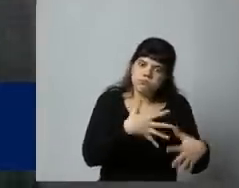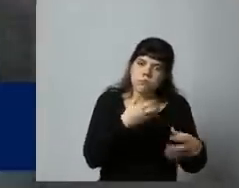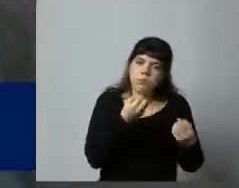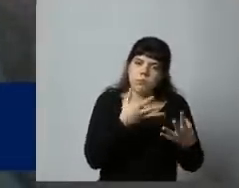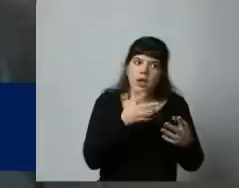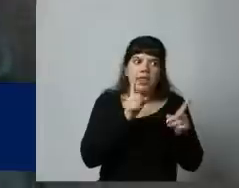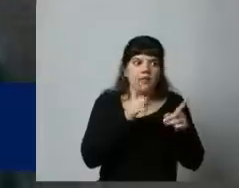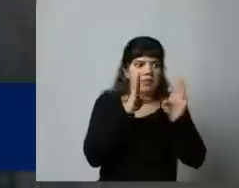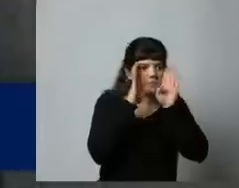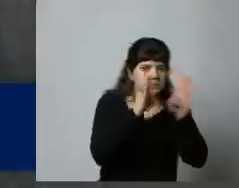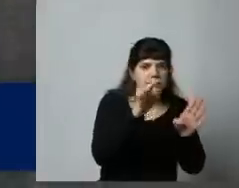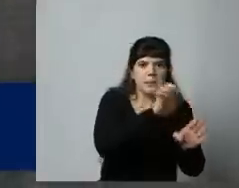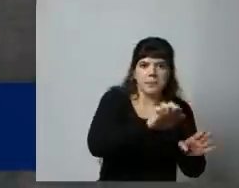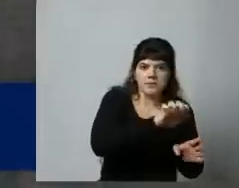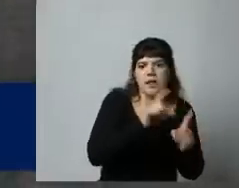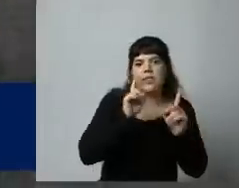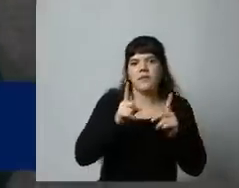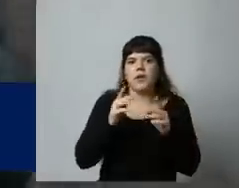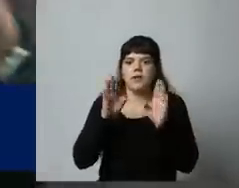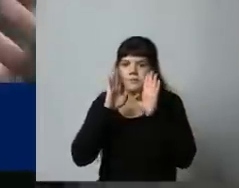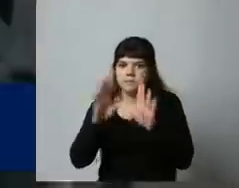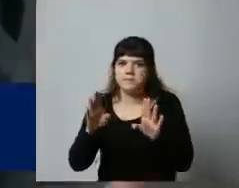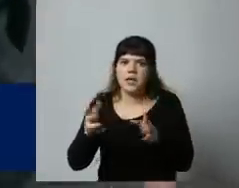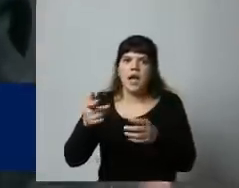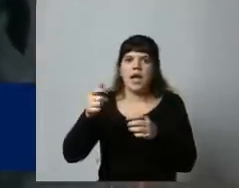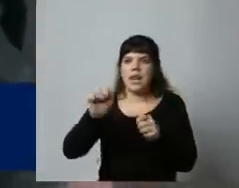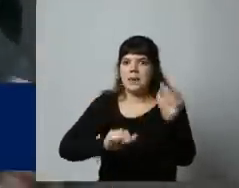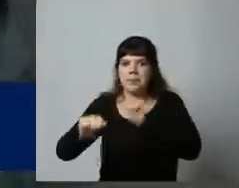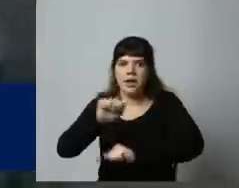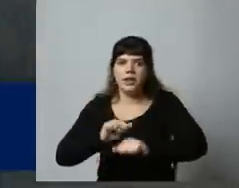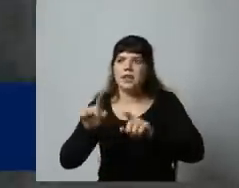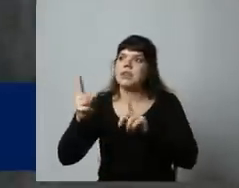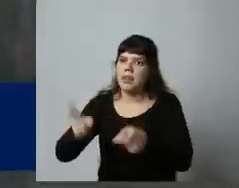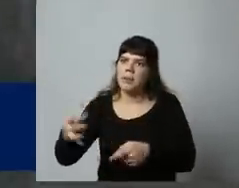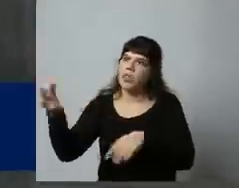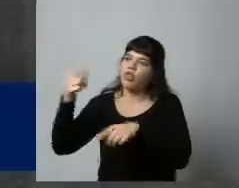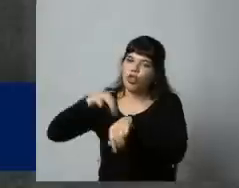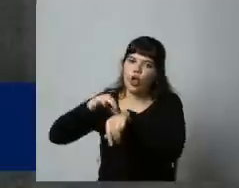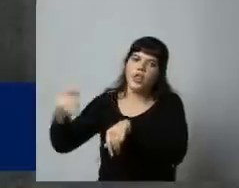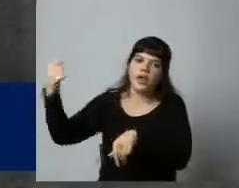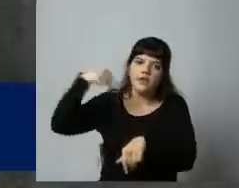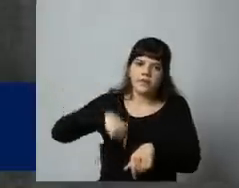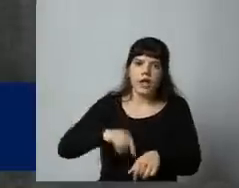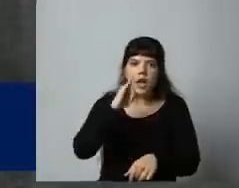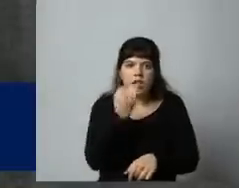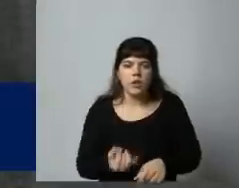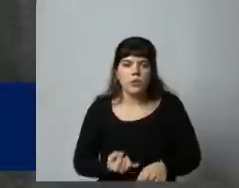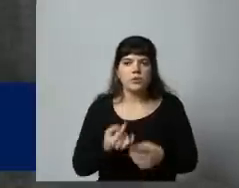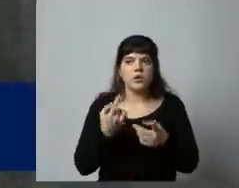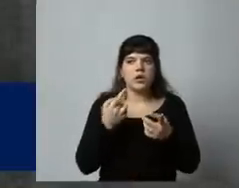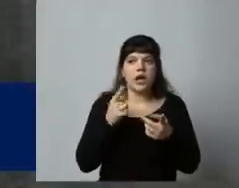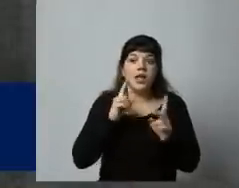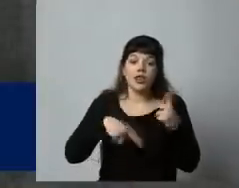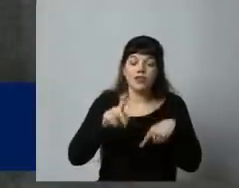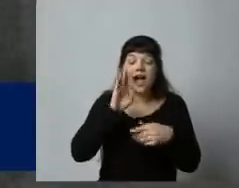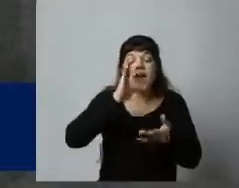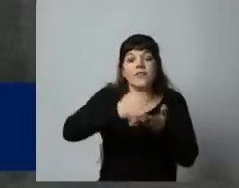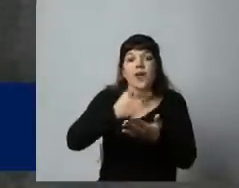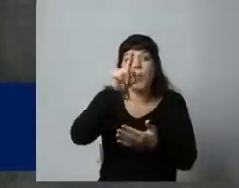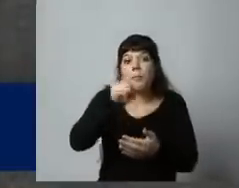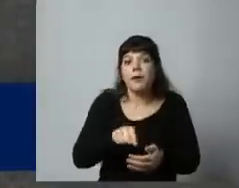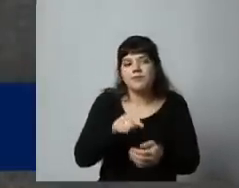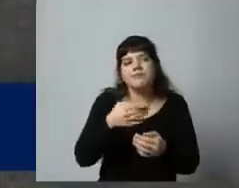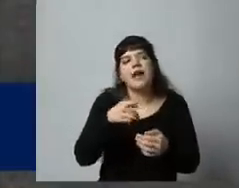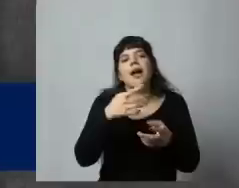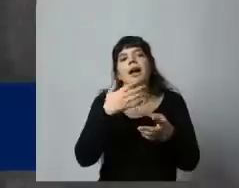porque hay que atender las auxiliares porque hay que ajustar el menú porque vienen las nutricionistas Y a fin de mes rinde Qué quiere decir que rinde